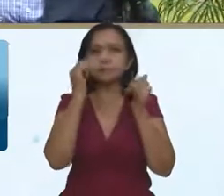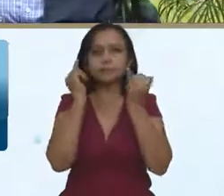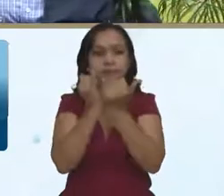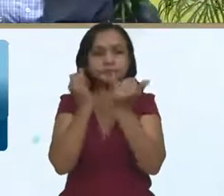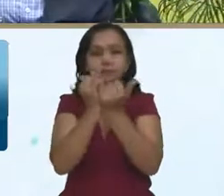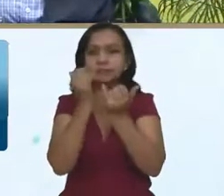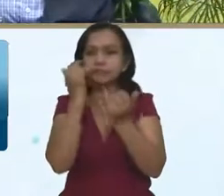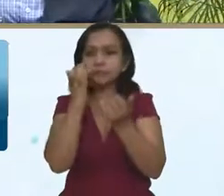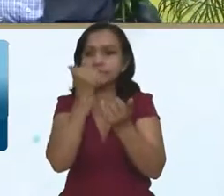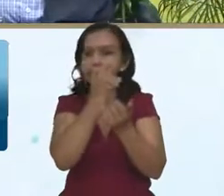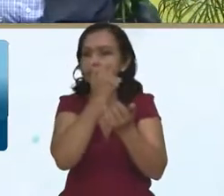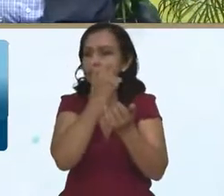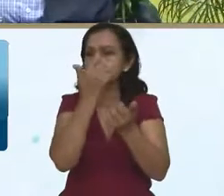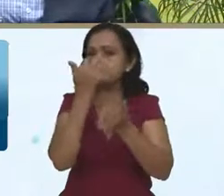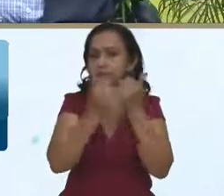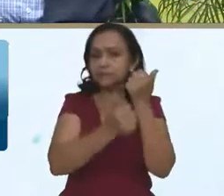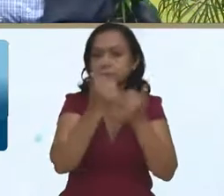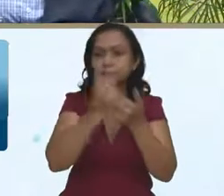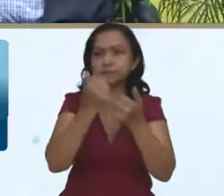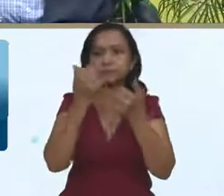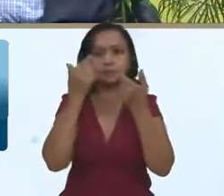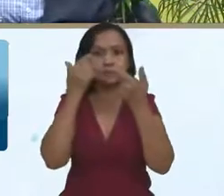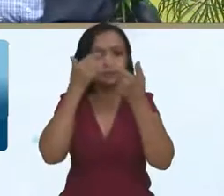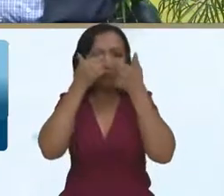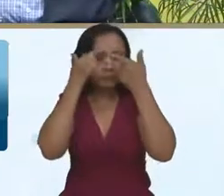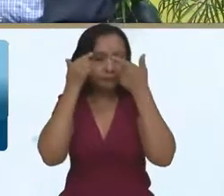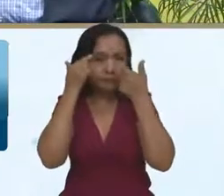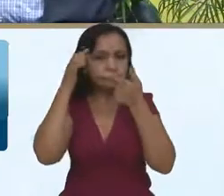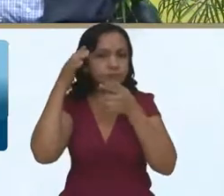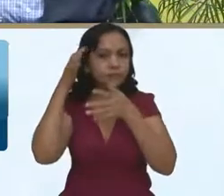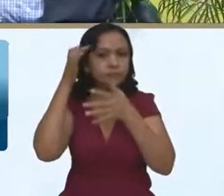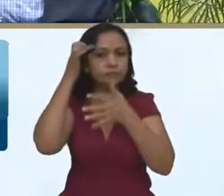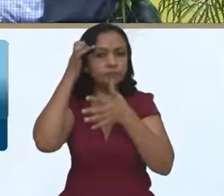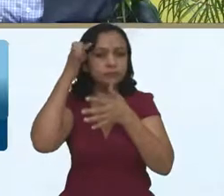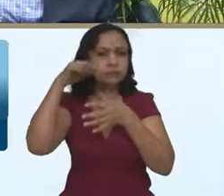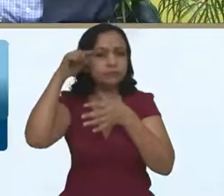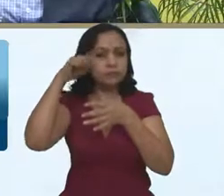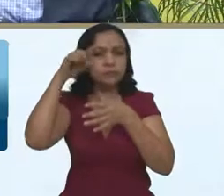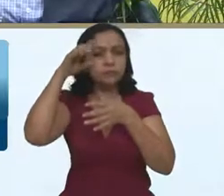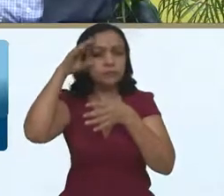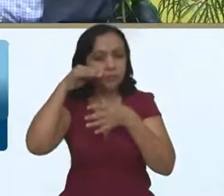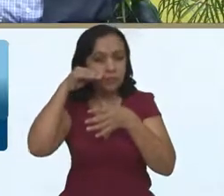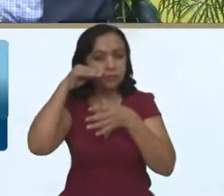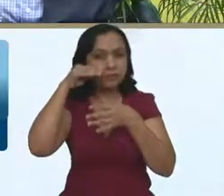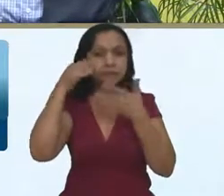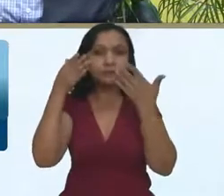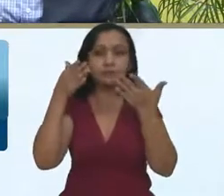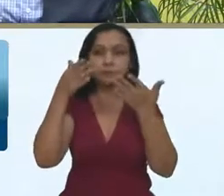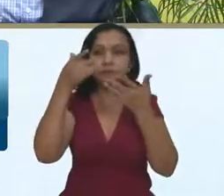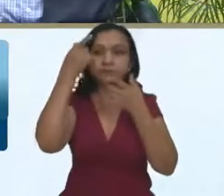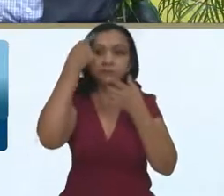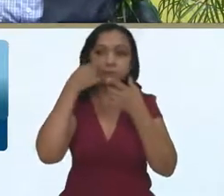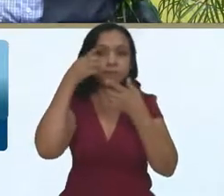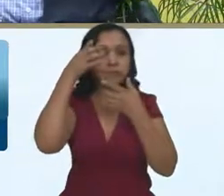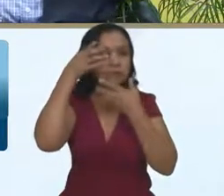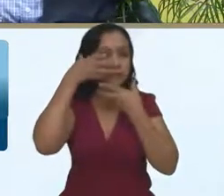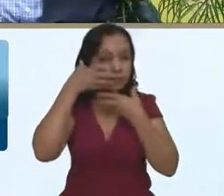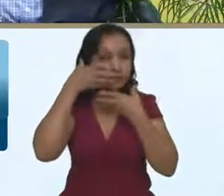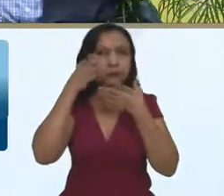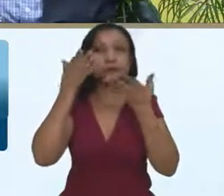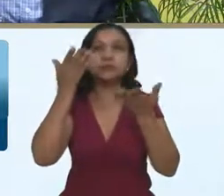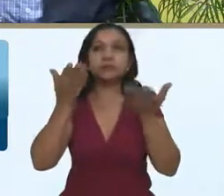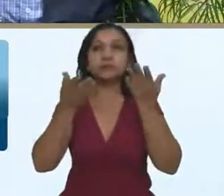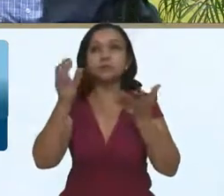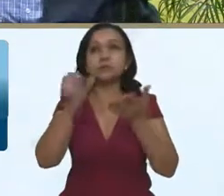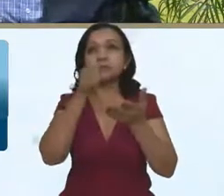afectación donde hay una ptosis palpebral, una afectación de un nervio donde se dañó, hay una parálisis facial.